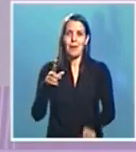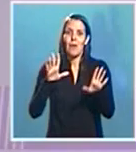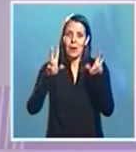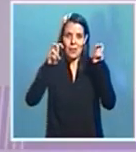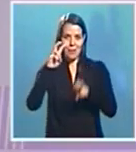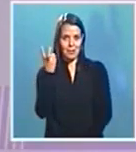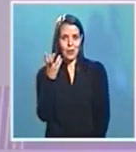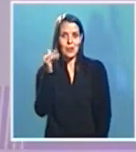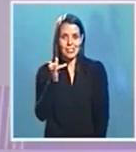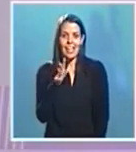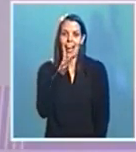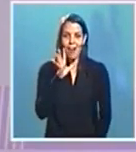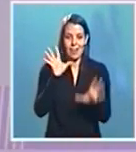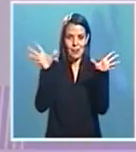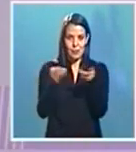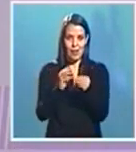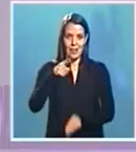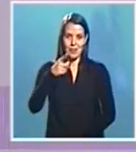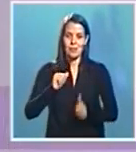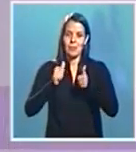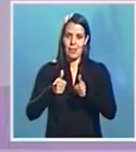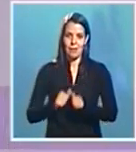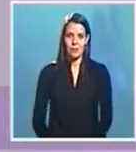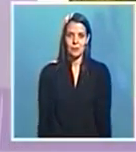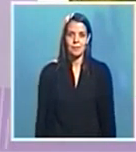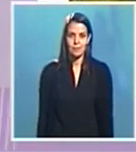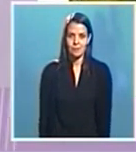hai outros que vemos no sumario e comezamos.